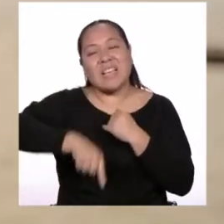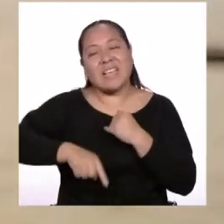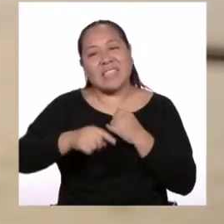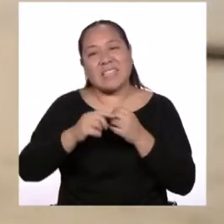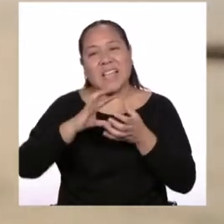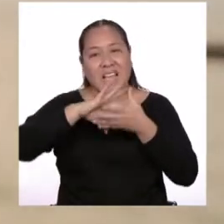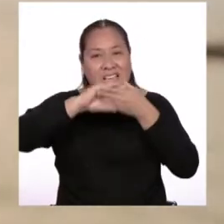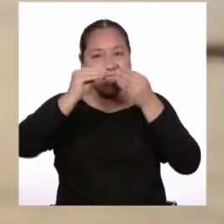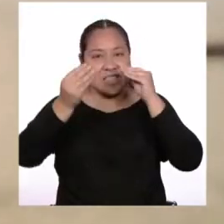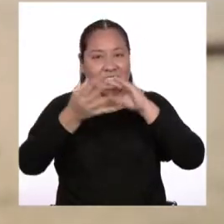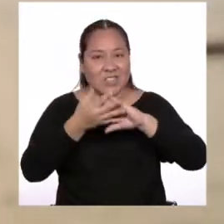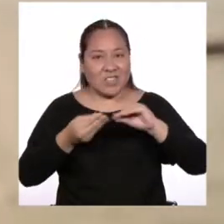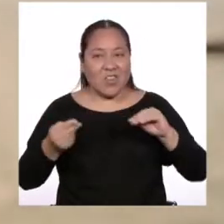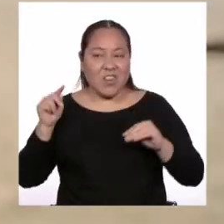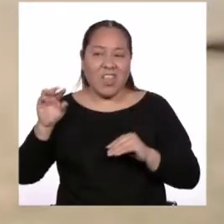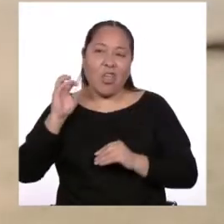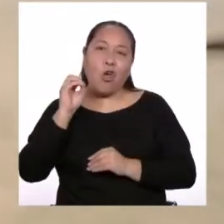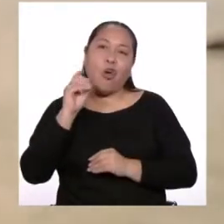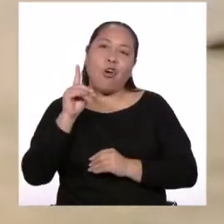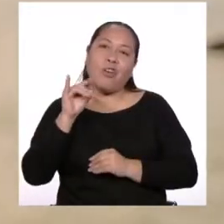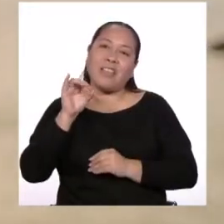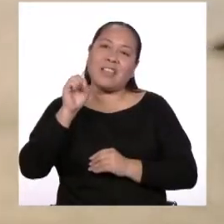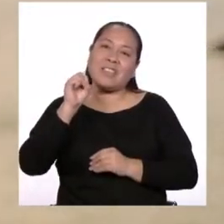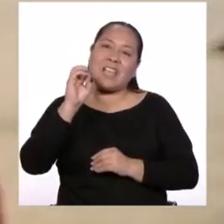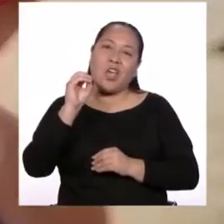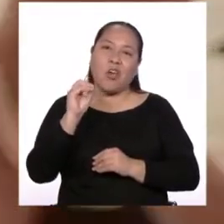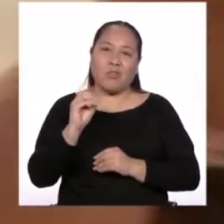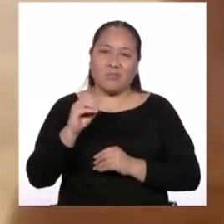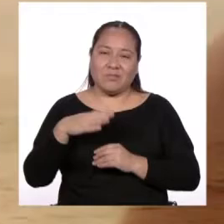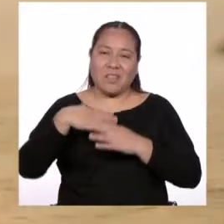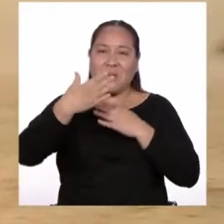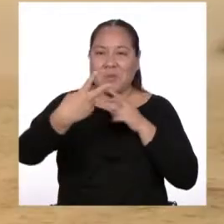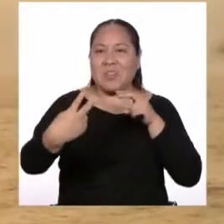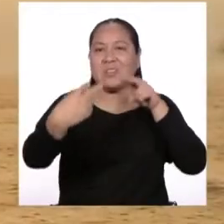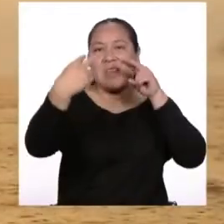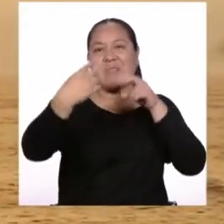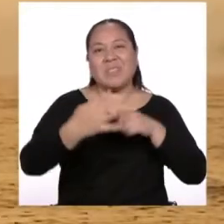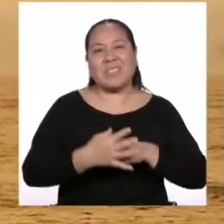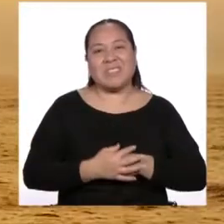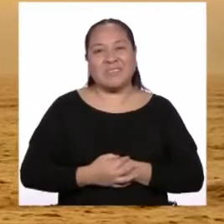inmortal aventura de la Odisea. Hasta la próxima.